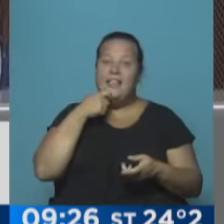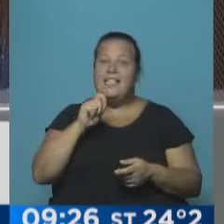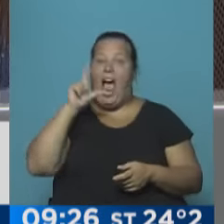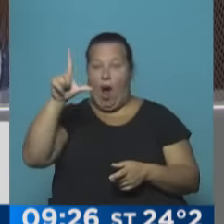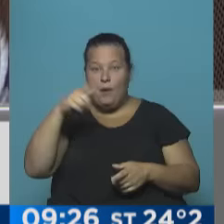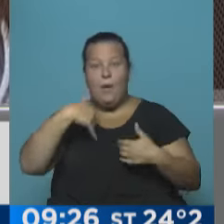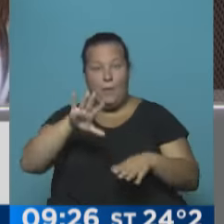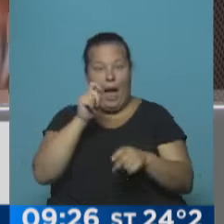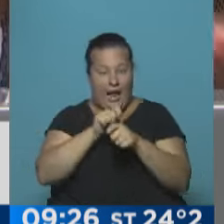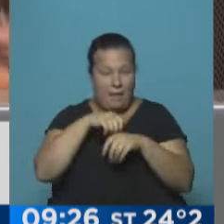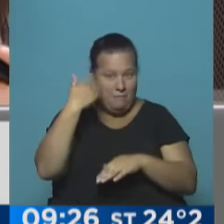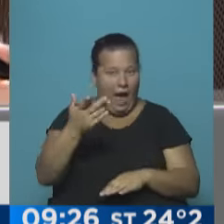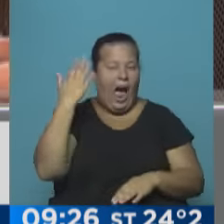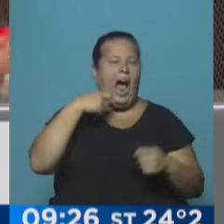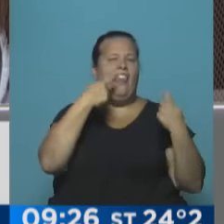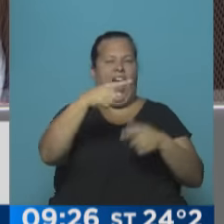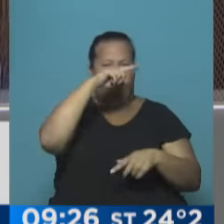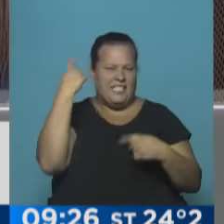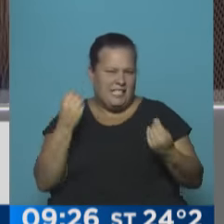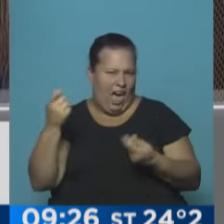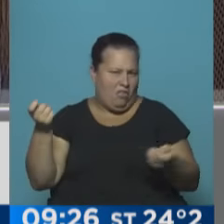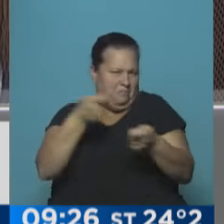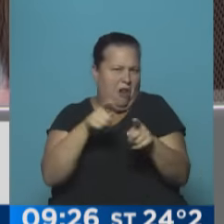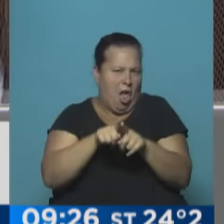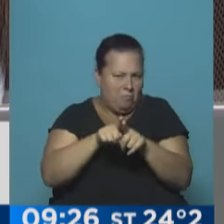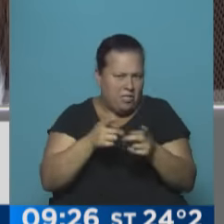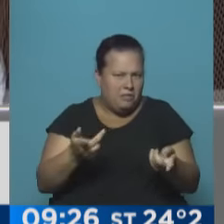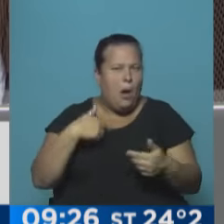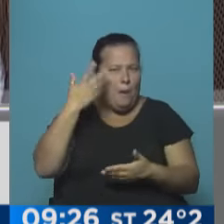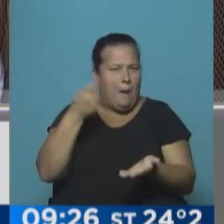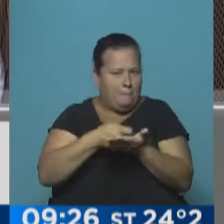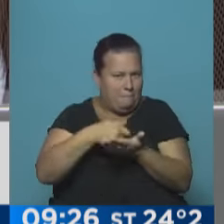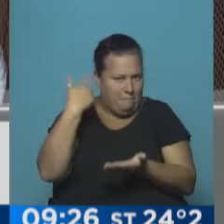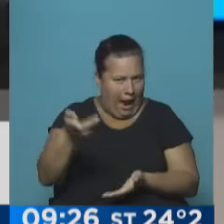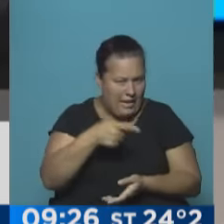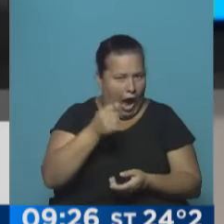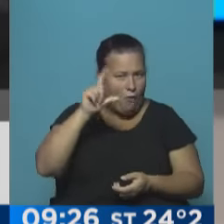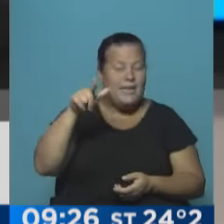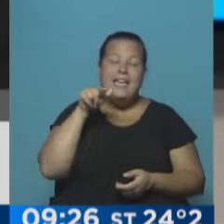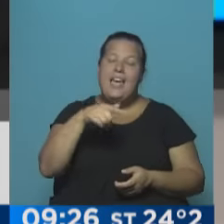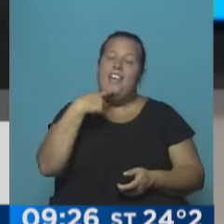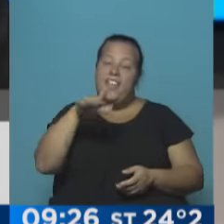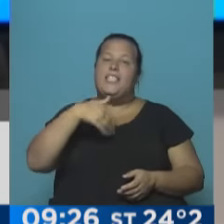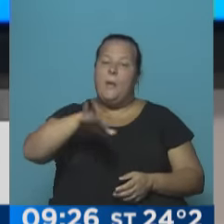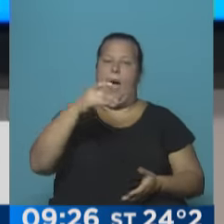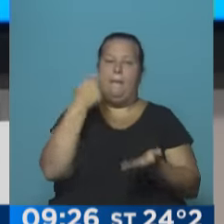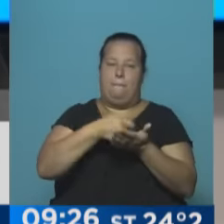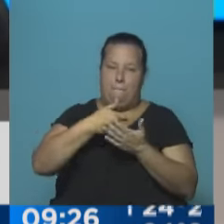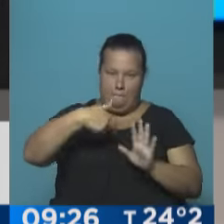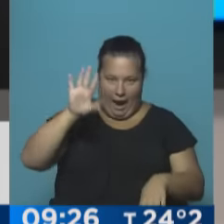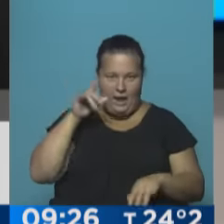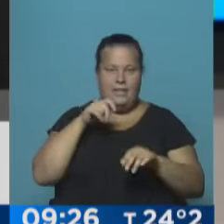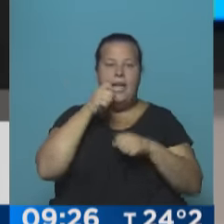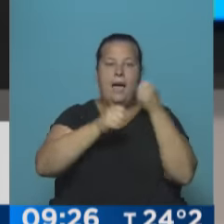aumento van a distribuir Si antes lo recibían del Estado digo eh tiene va a haber más inversión con este es un problema se está diciendo que va a haber más inversión las